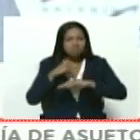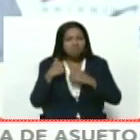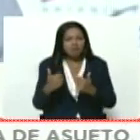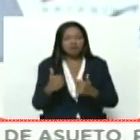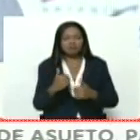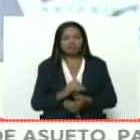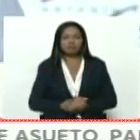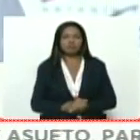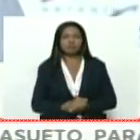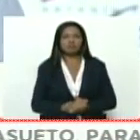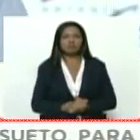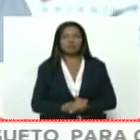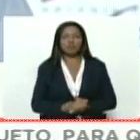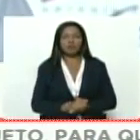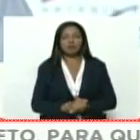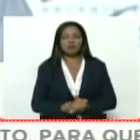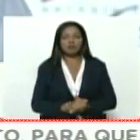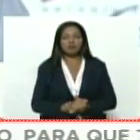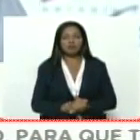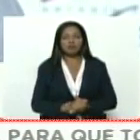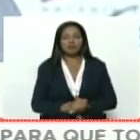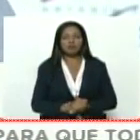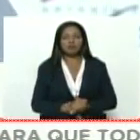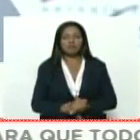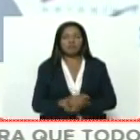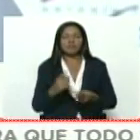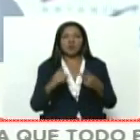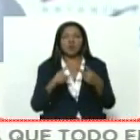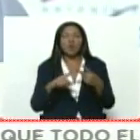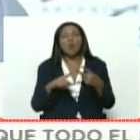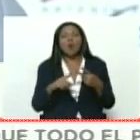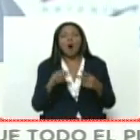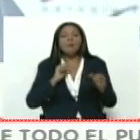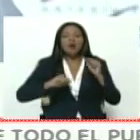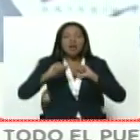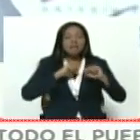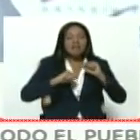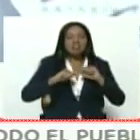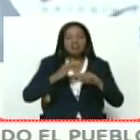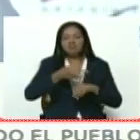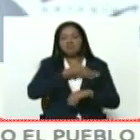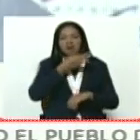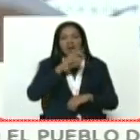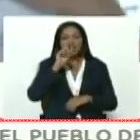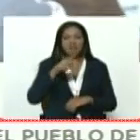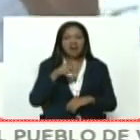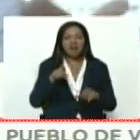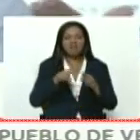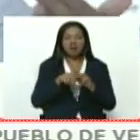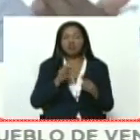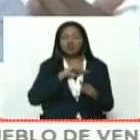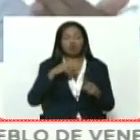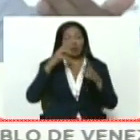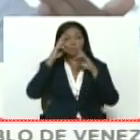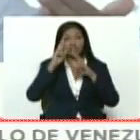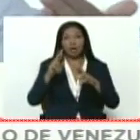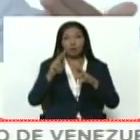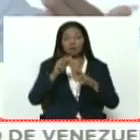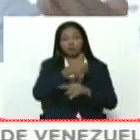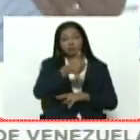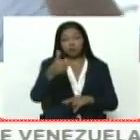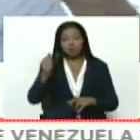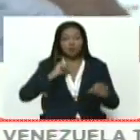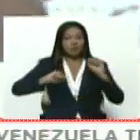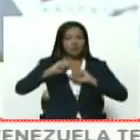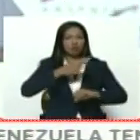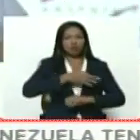Finalmente, dos actores más. Uno son los movimientos sociales. Aquí queremos, respetando la autonomía de los movimientos